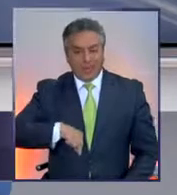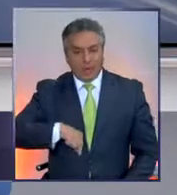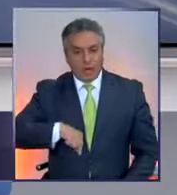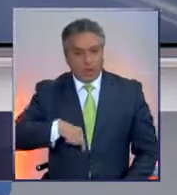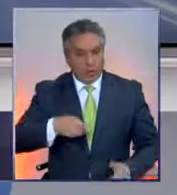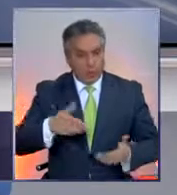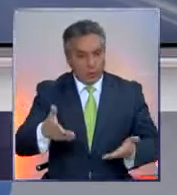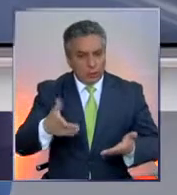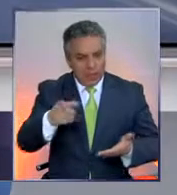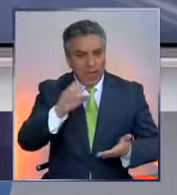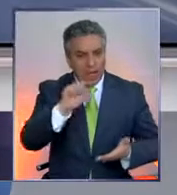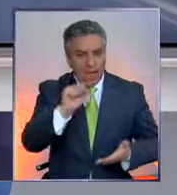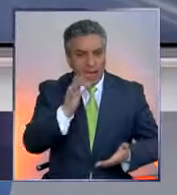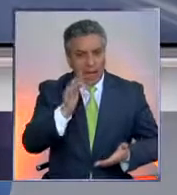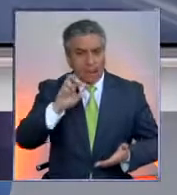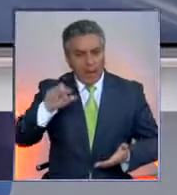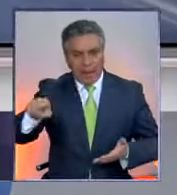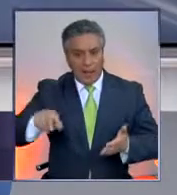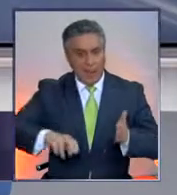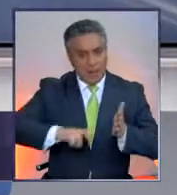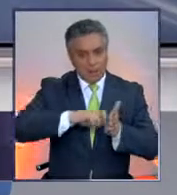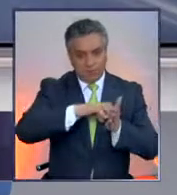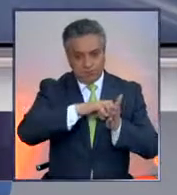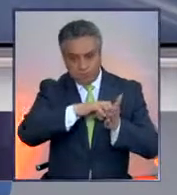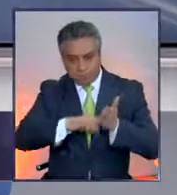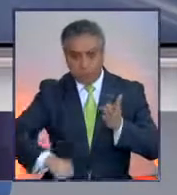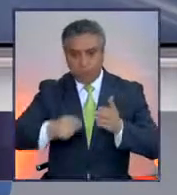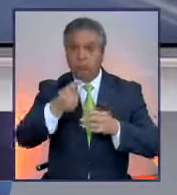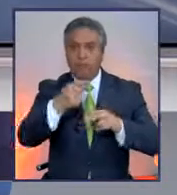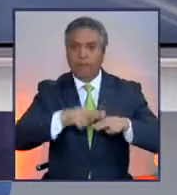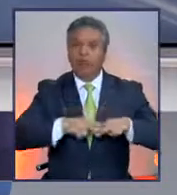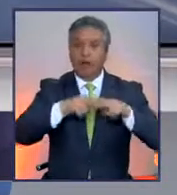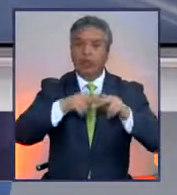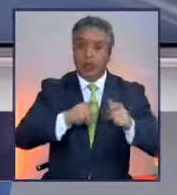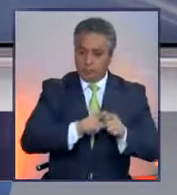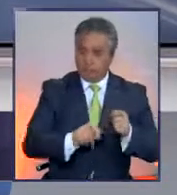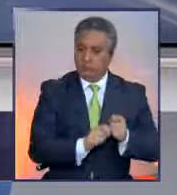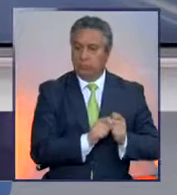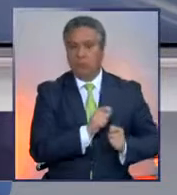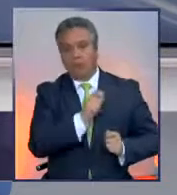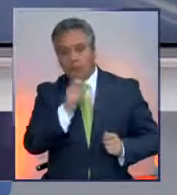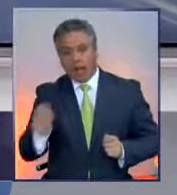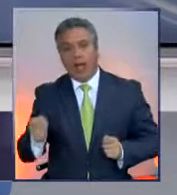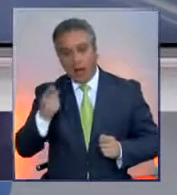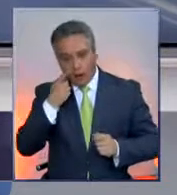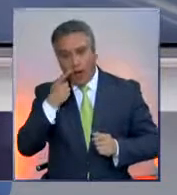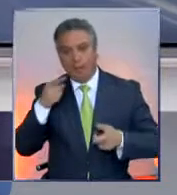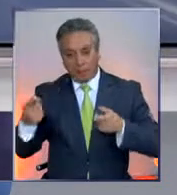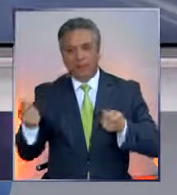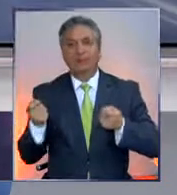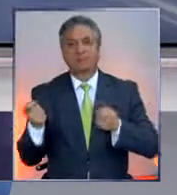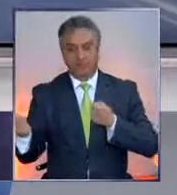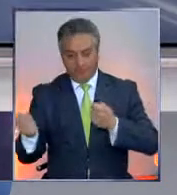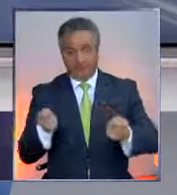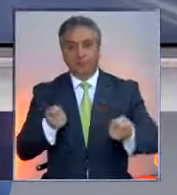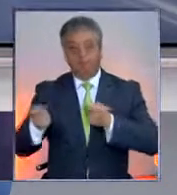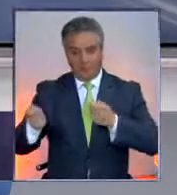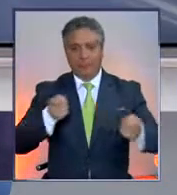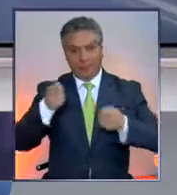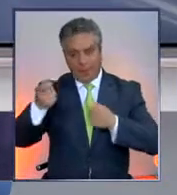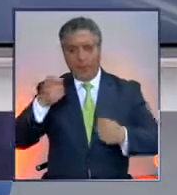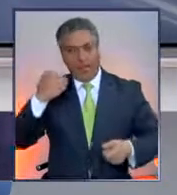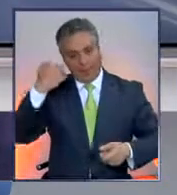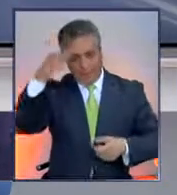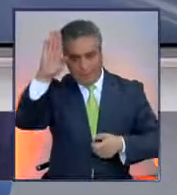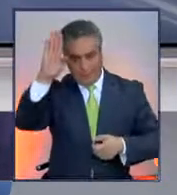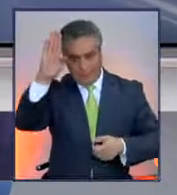AFP descuentan directamente de los fondos para pagar a intermediarios que manejan inversiones que están en el exterior.